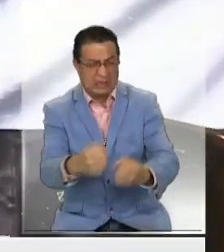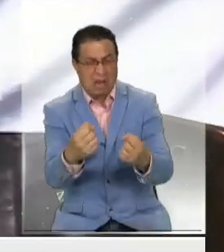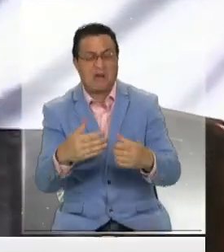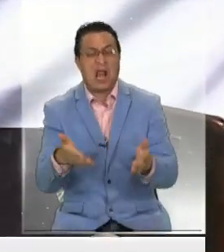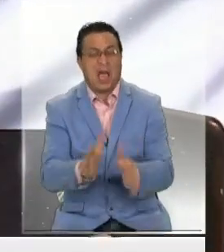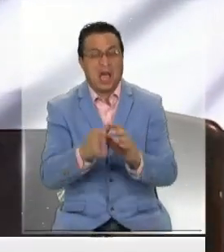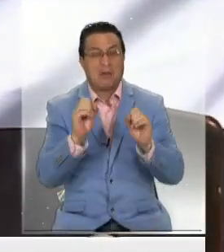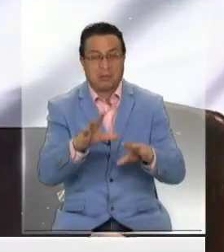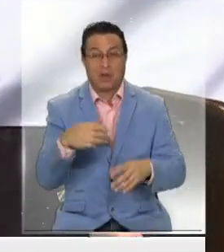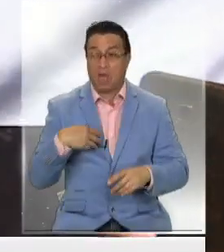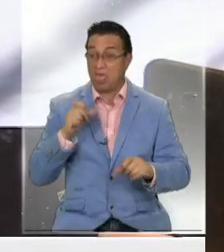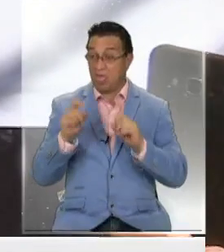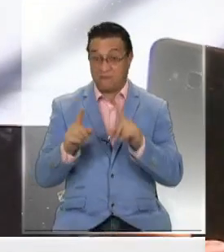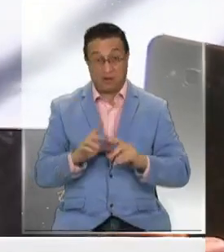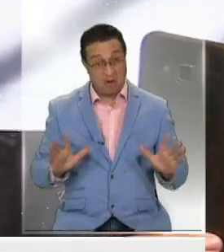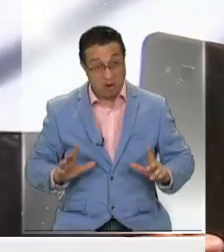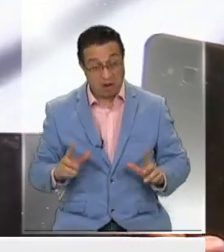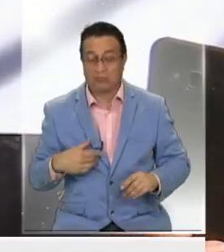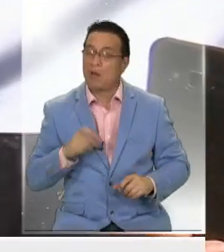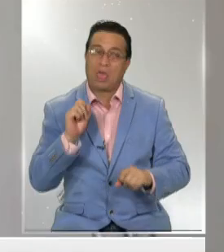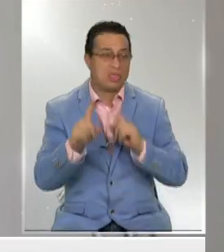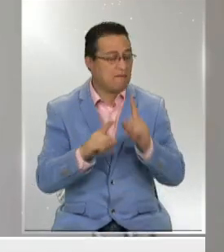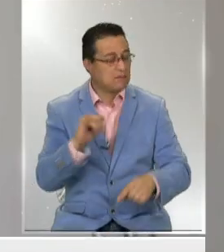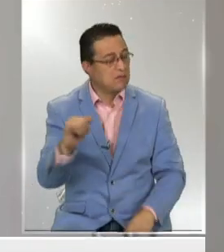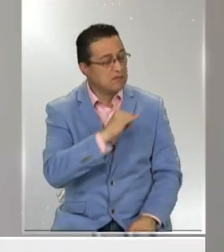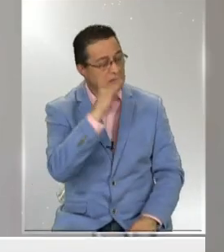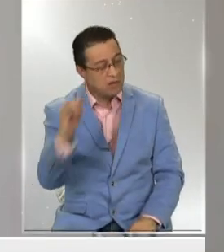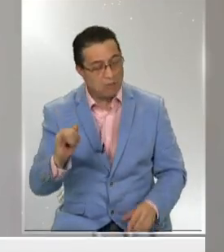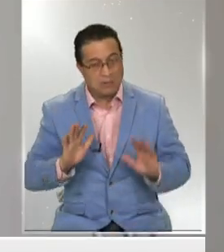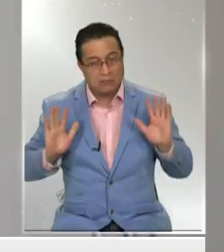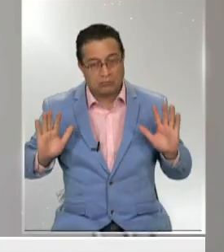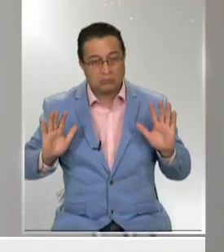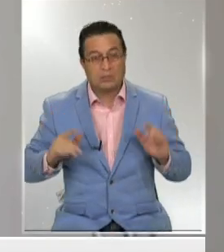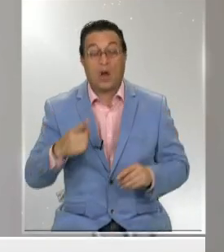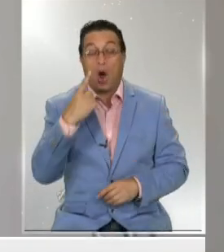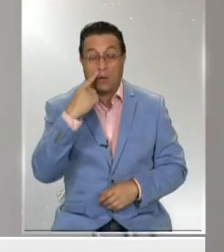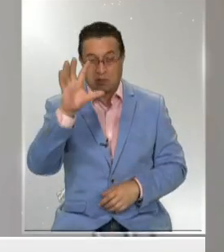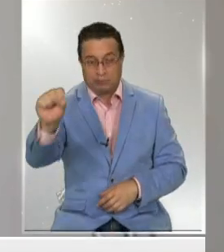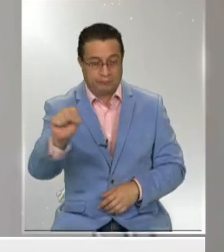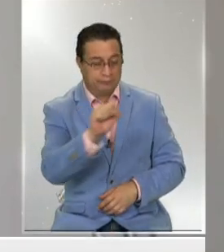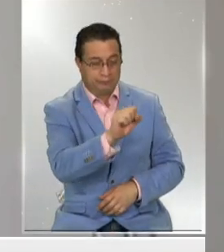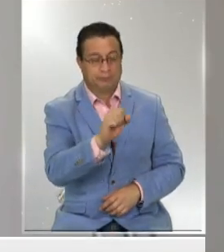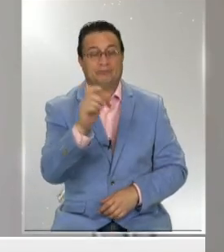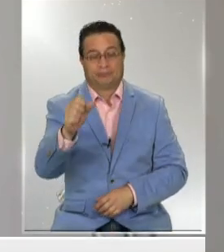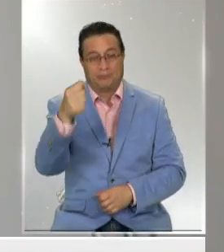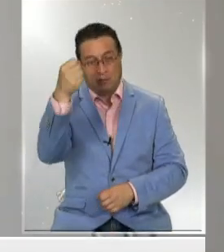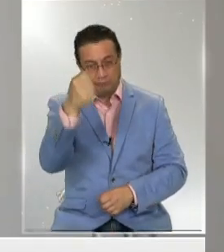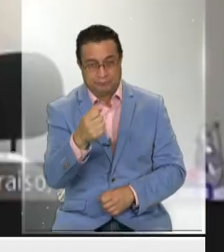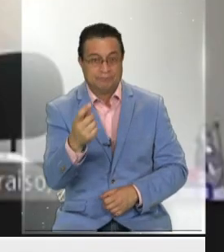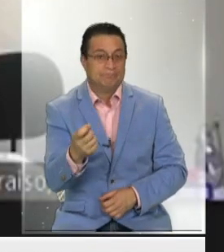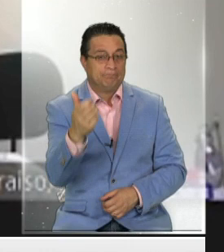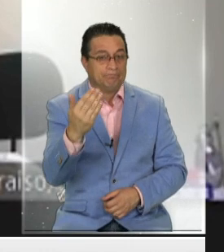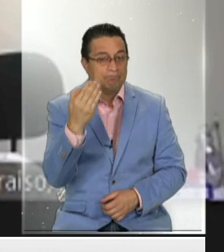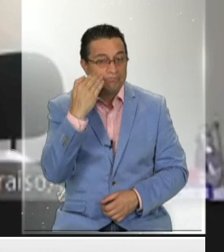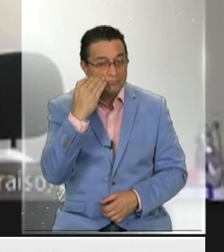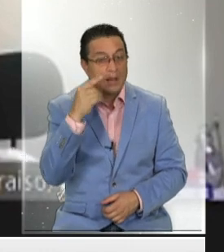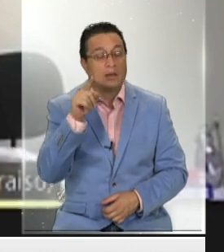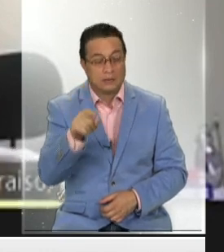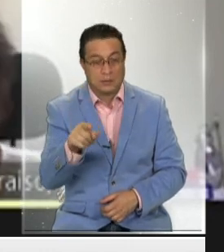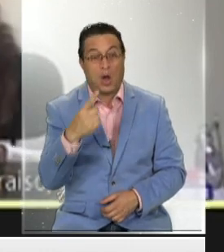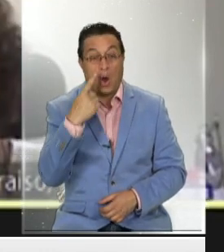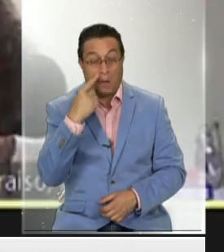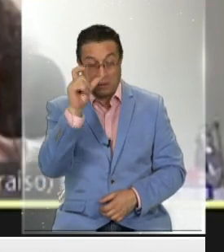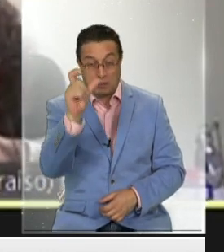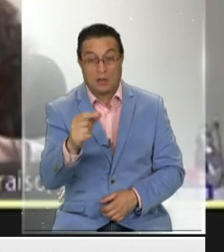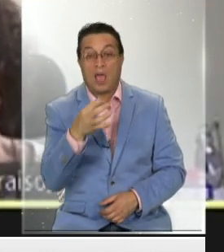y espera que no los defendamos, nosotros vamos a defenderlos siempre? El hombre fue formalizado este martes por homicidio frustrado, instancia en la que el presunto